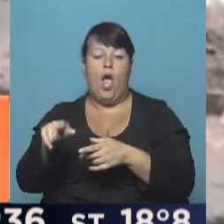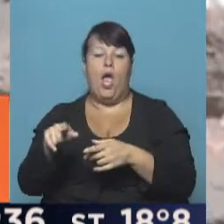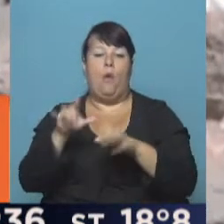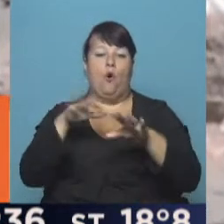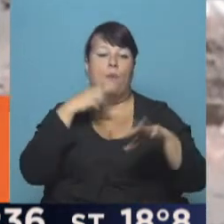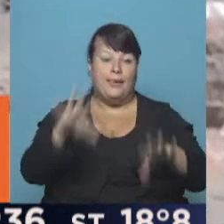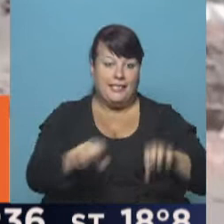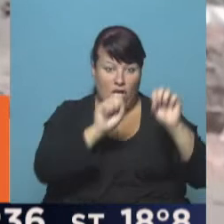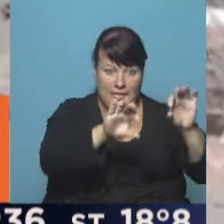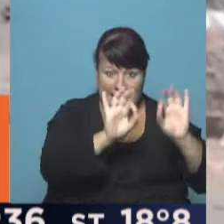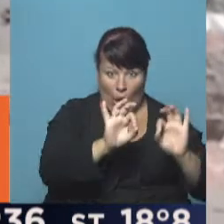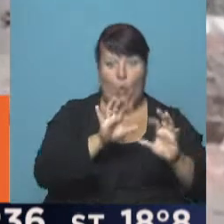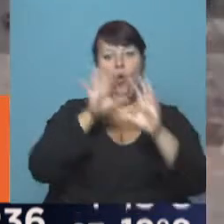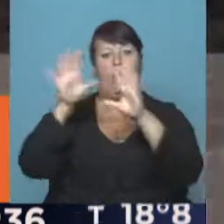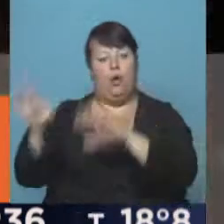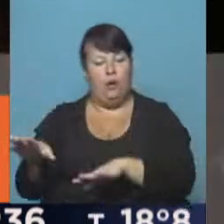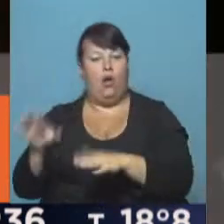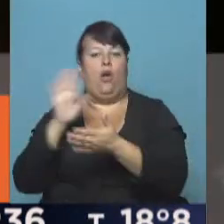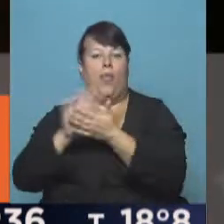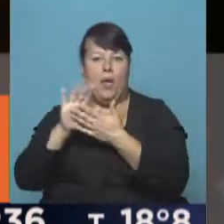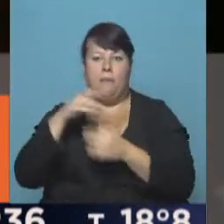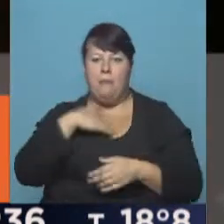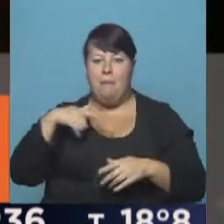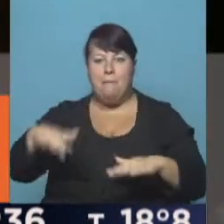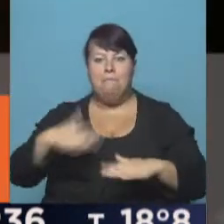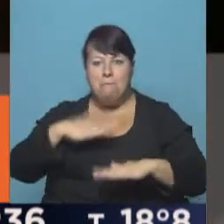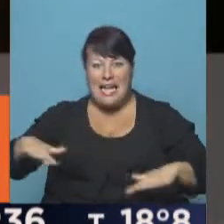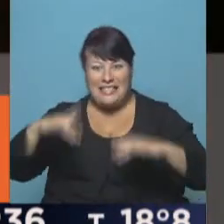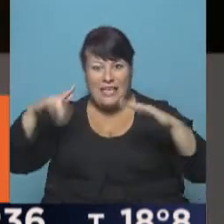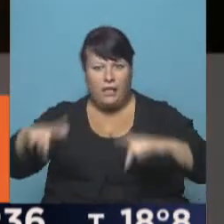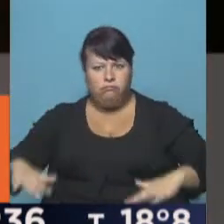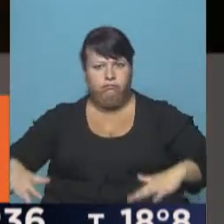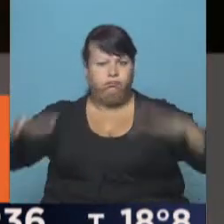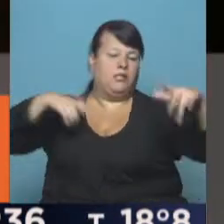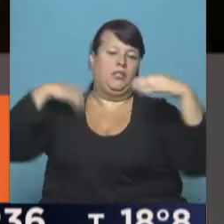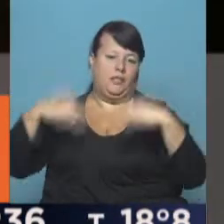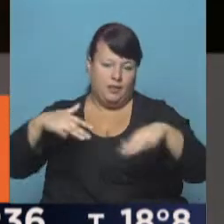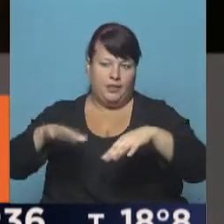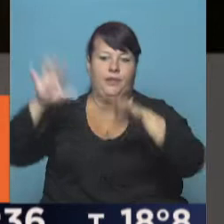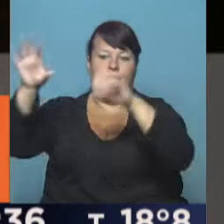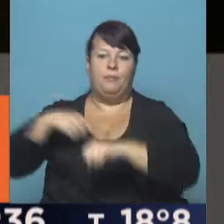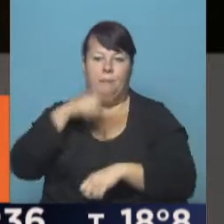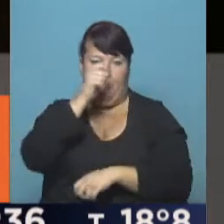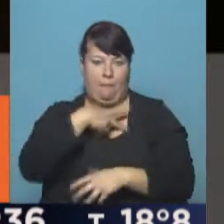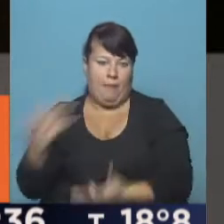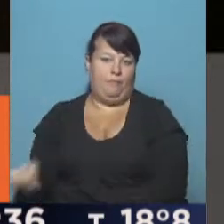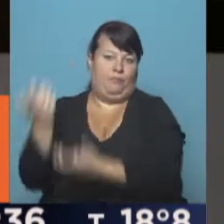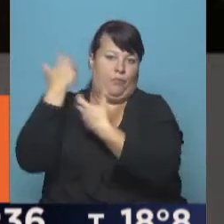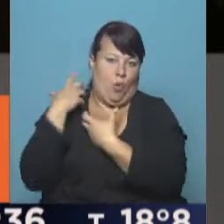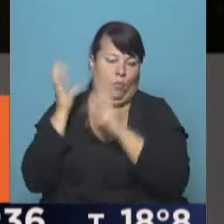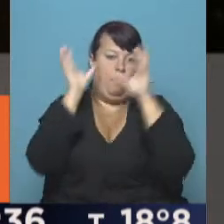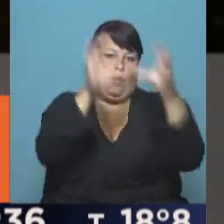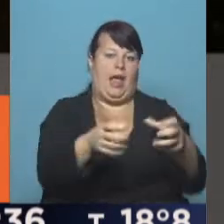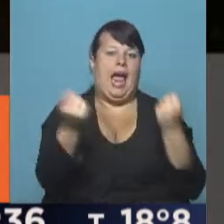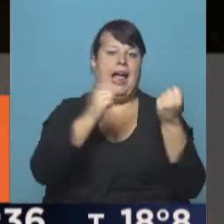a los chicos, aseguro a los chicos. De nuevo le veo que a la mesa también ya la levantaba, entonces decidimos con mi papá cargarla encima